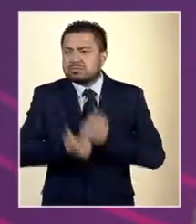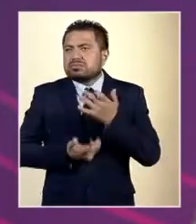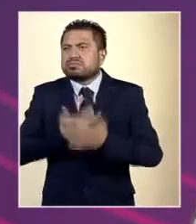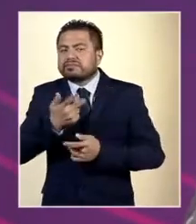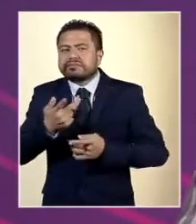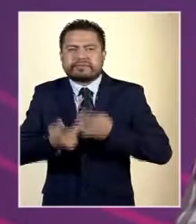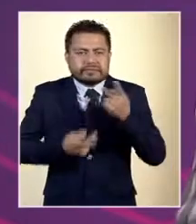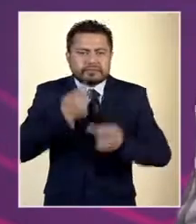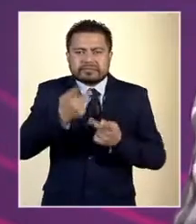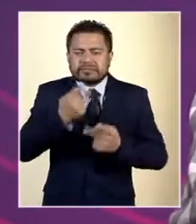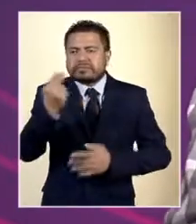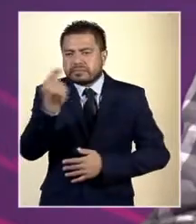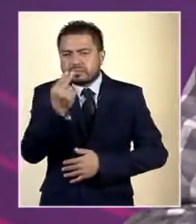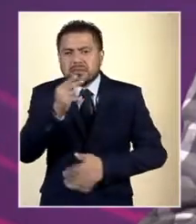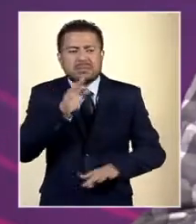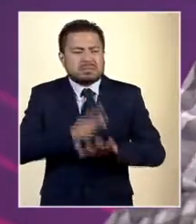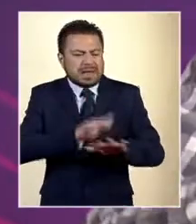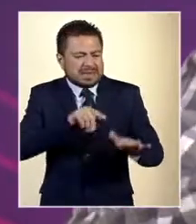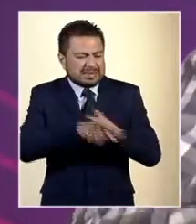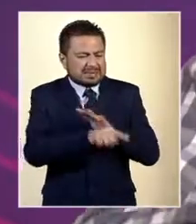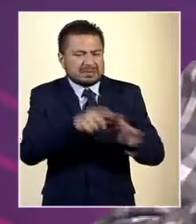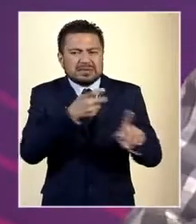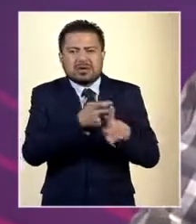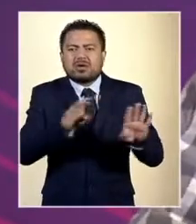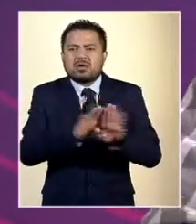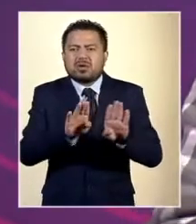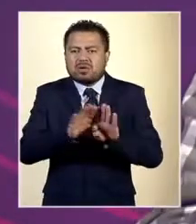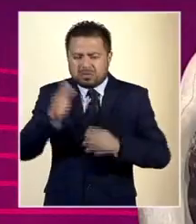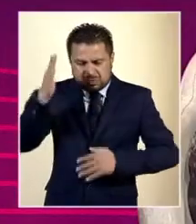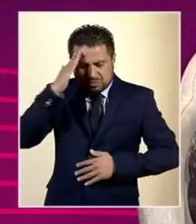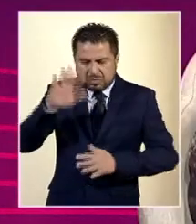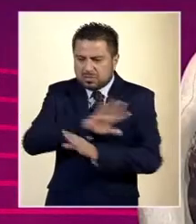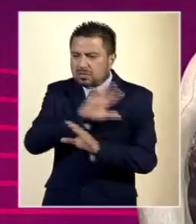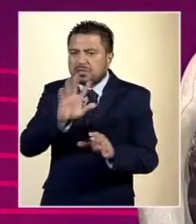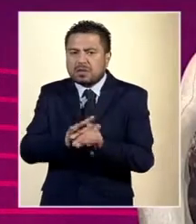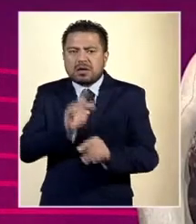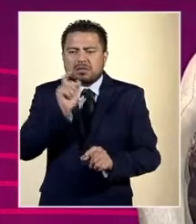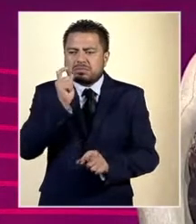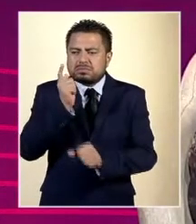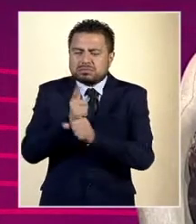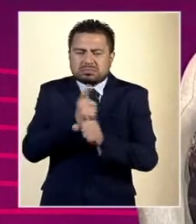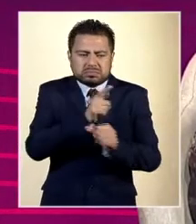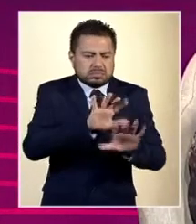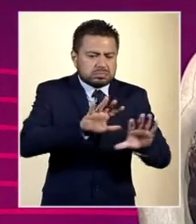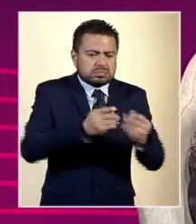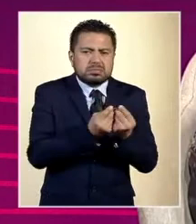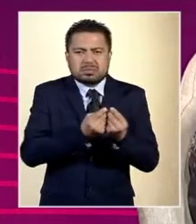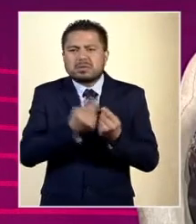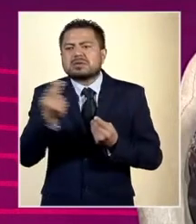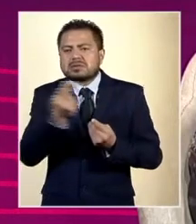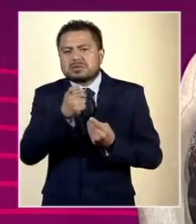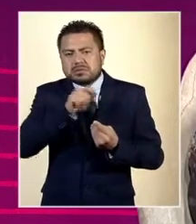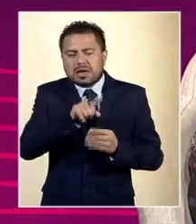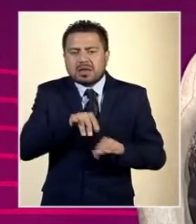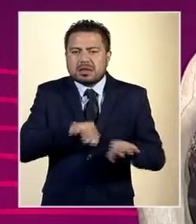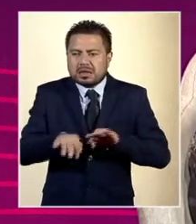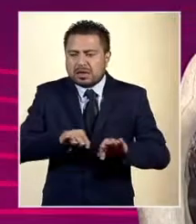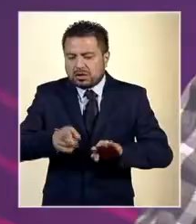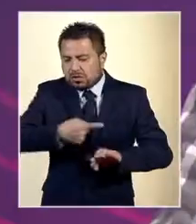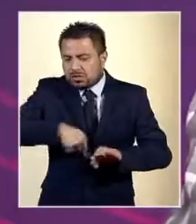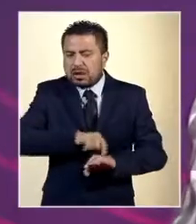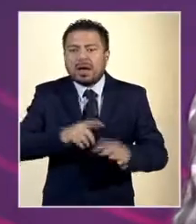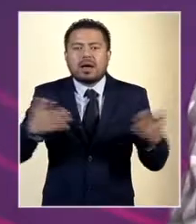que expresarse, porque más allá de cómo étnica podamos identificarlos, porque es necesario también para el trabajo que